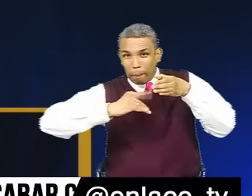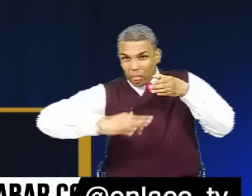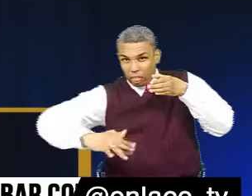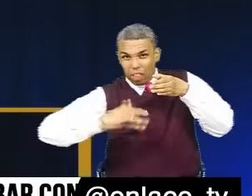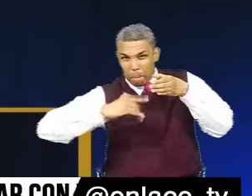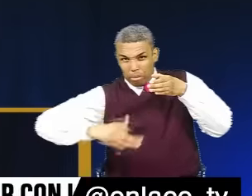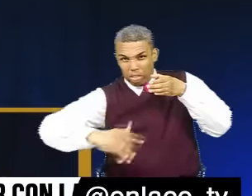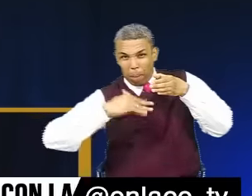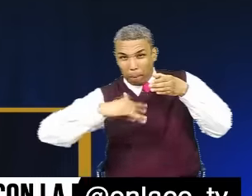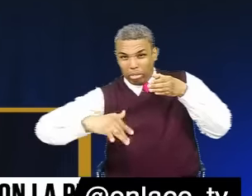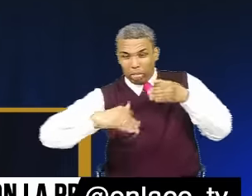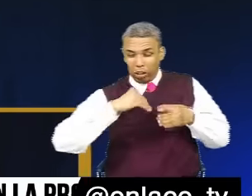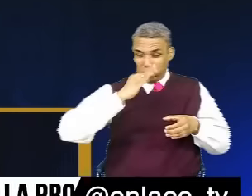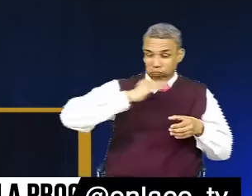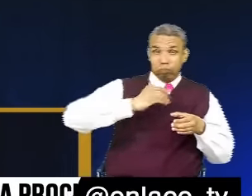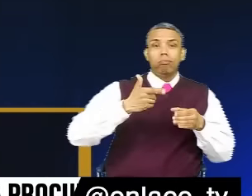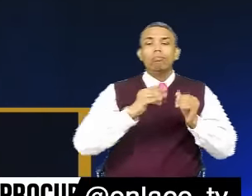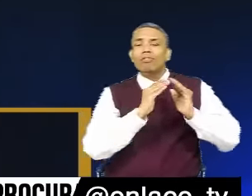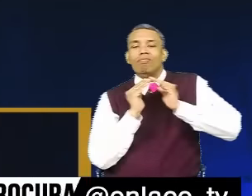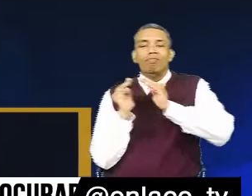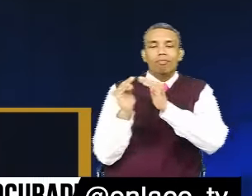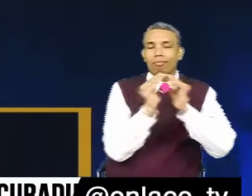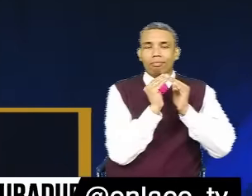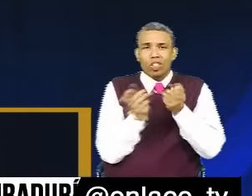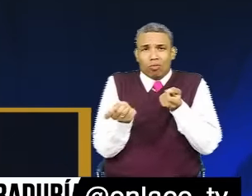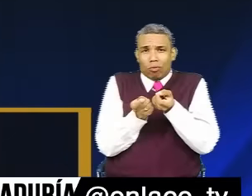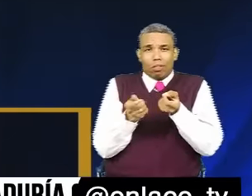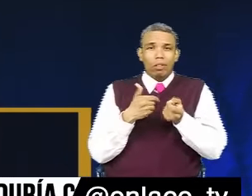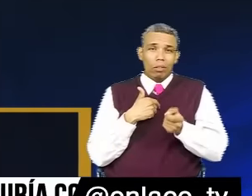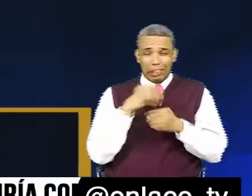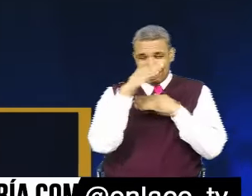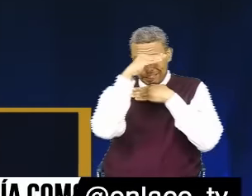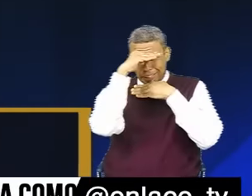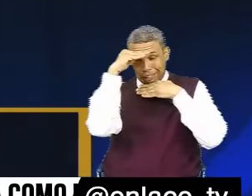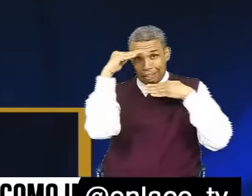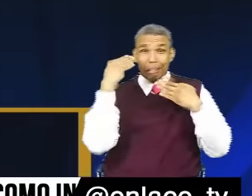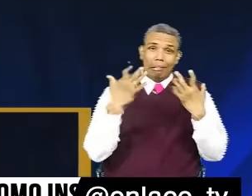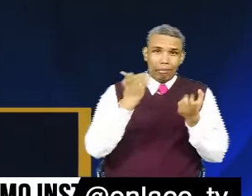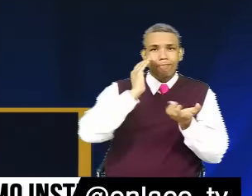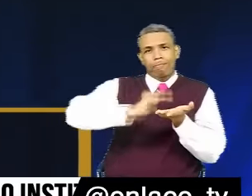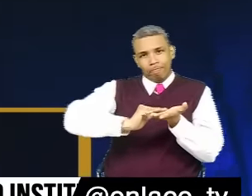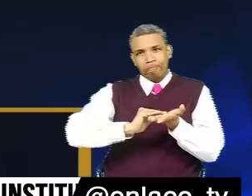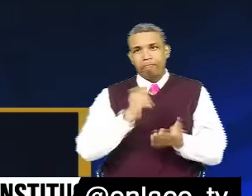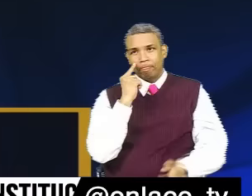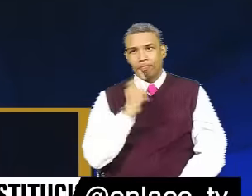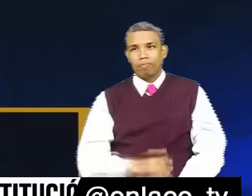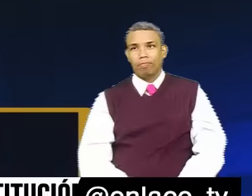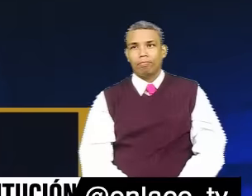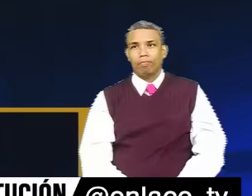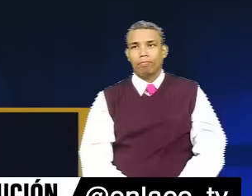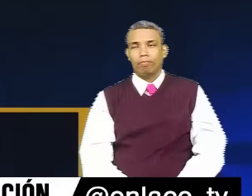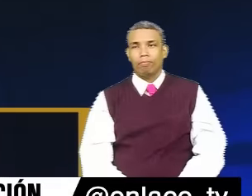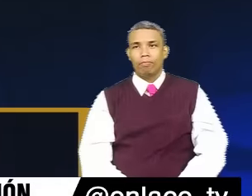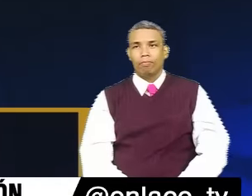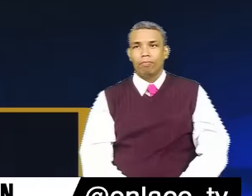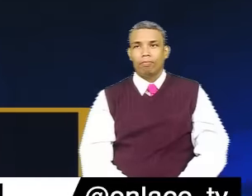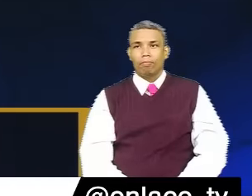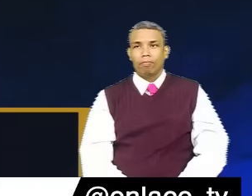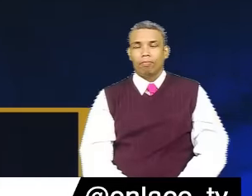ocasionando algunas afectaciones a las viviendas. Piden solución a esta problemática. Pues de Bermeja empalmó al